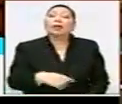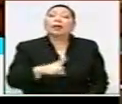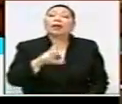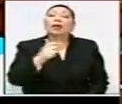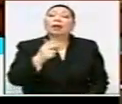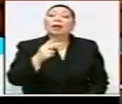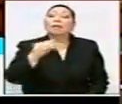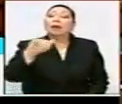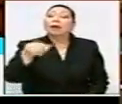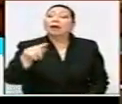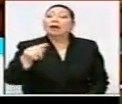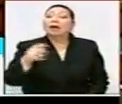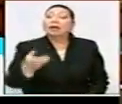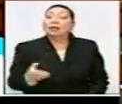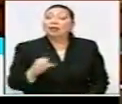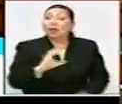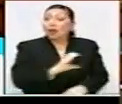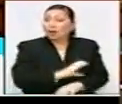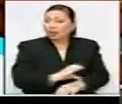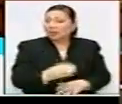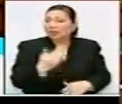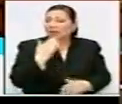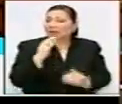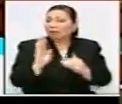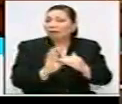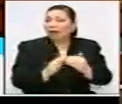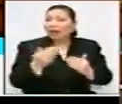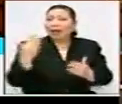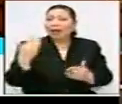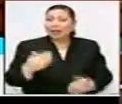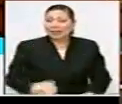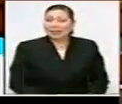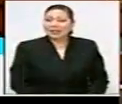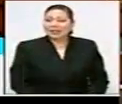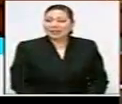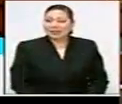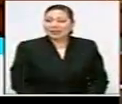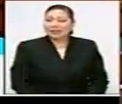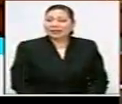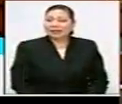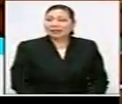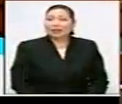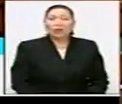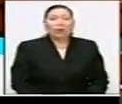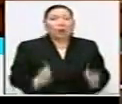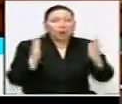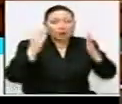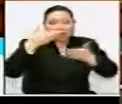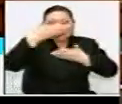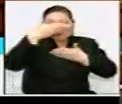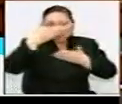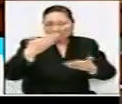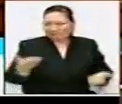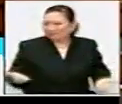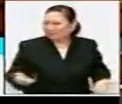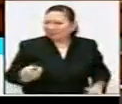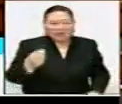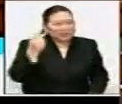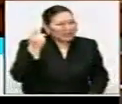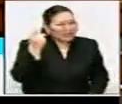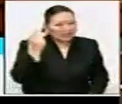Lavajato. Que nos diga el señor Costa, pues que aquí blindado él debe saber. Se hace el sordo, ciego, mudo, el que no